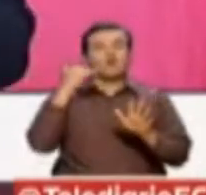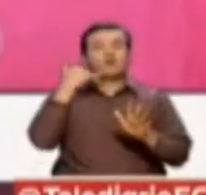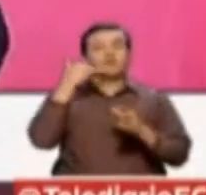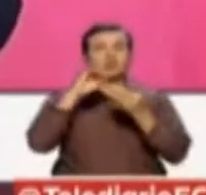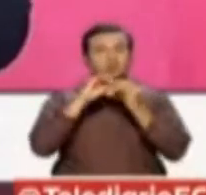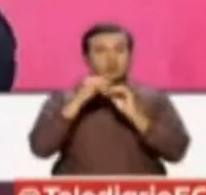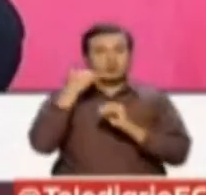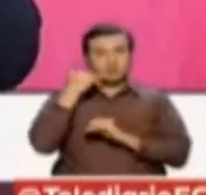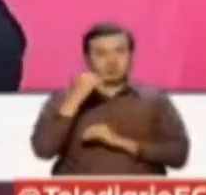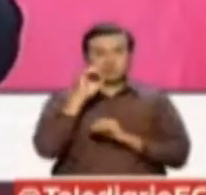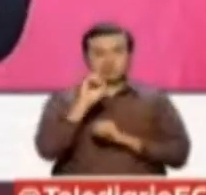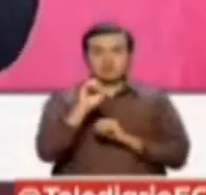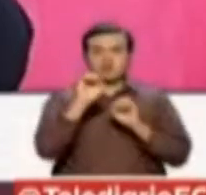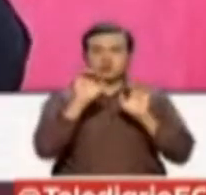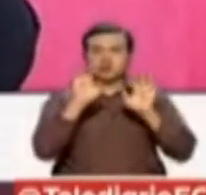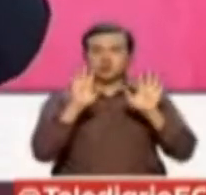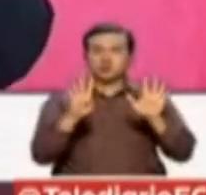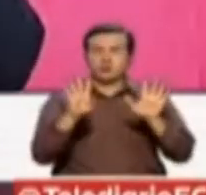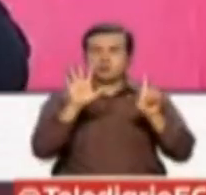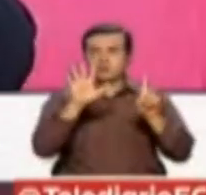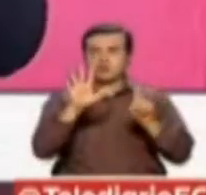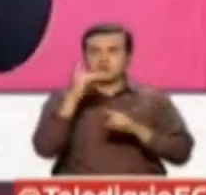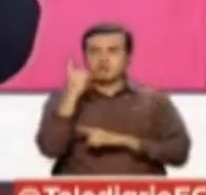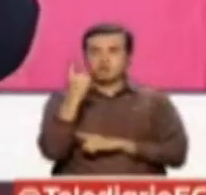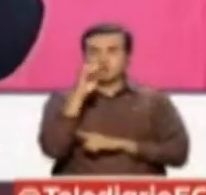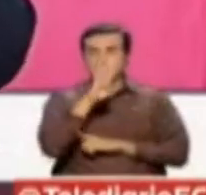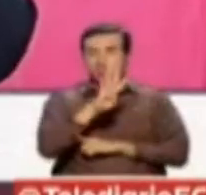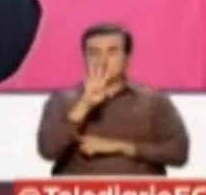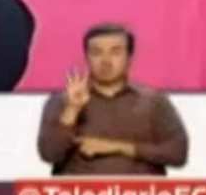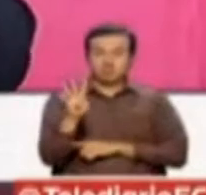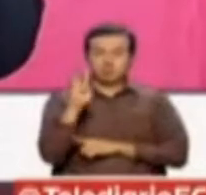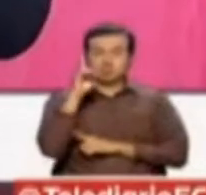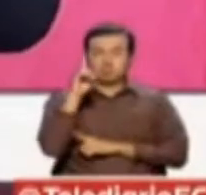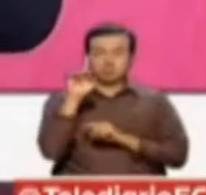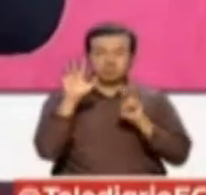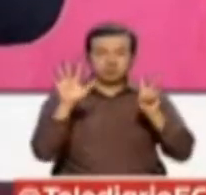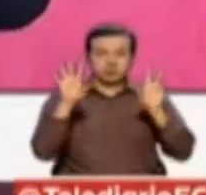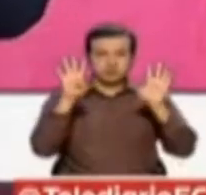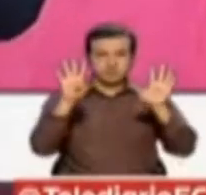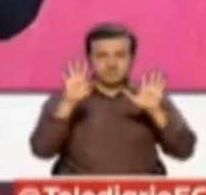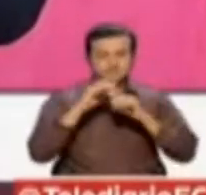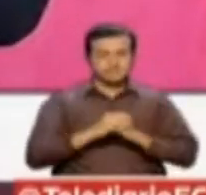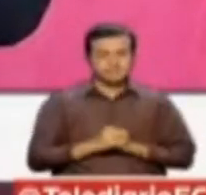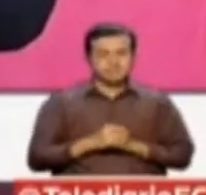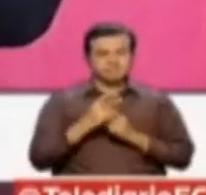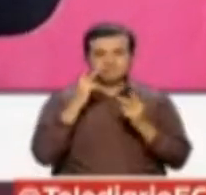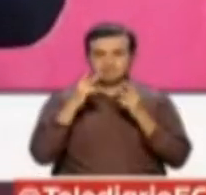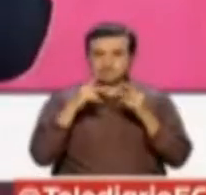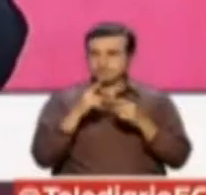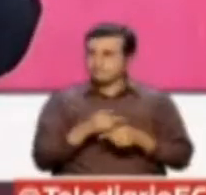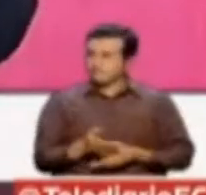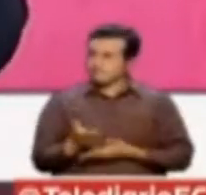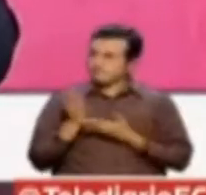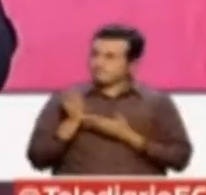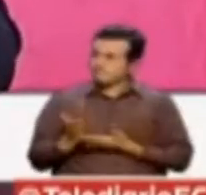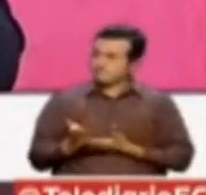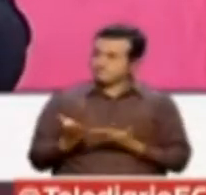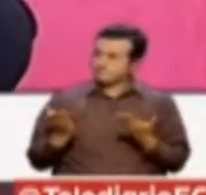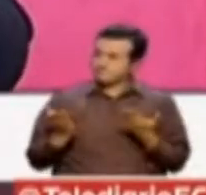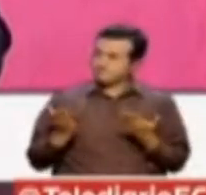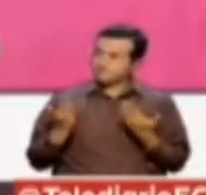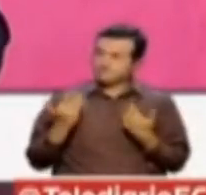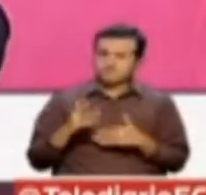celular apunte los 0 96 11 44 17 9 entonces ya están apareciendo los números en pantalla en este momento entonces